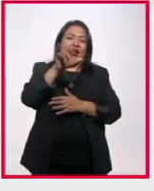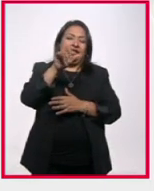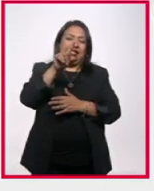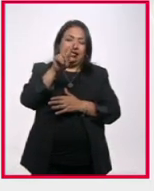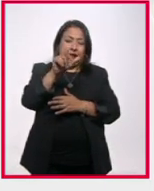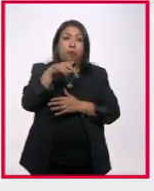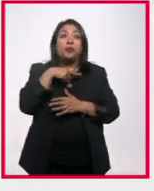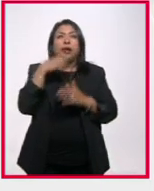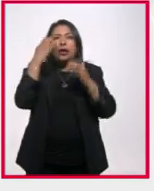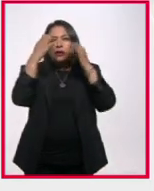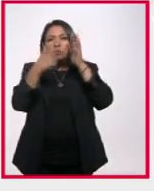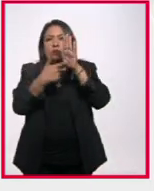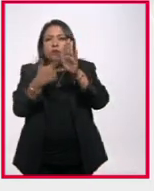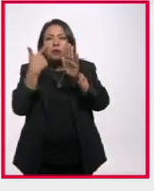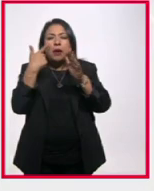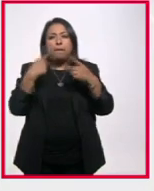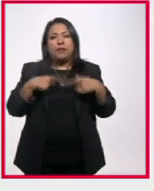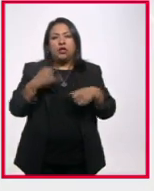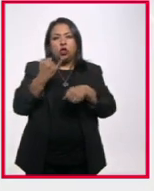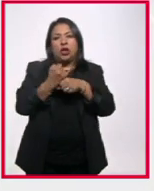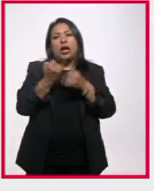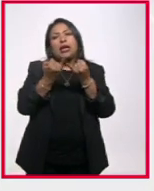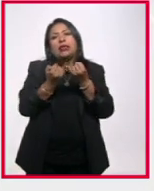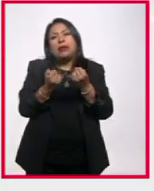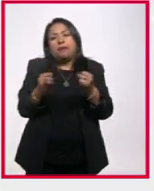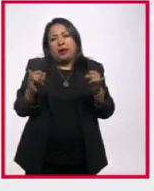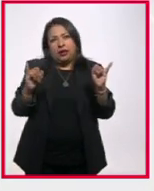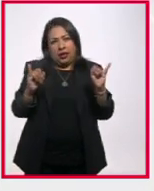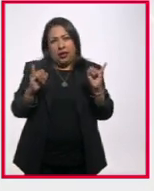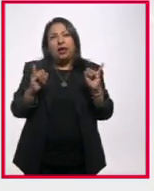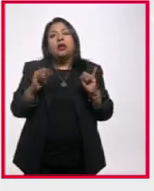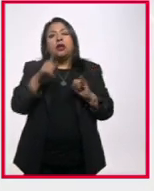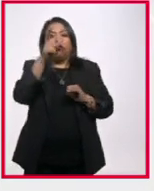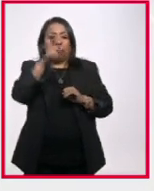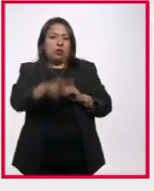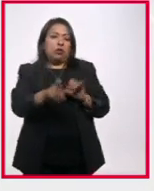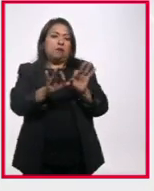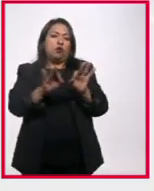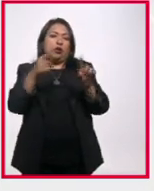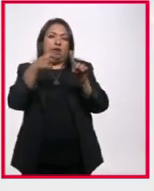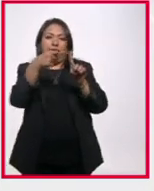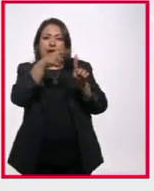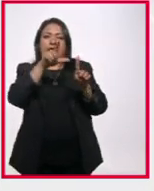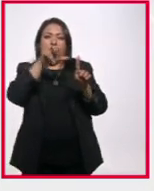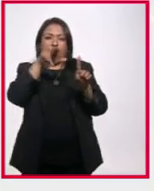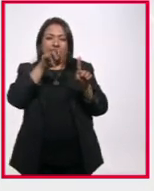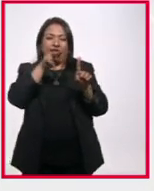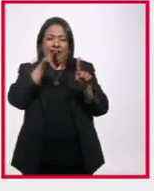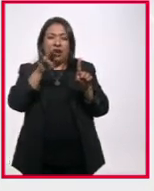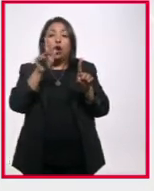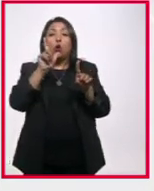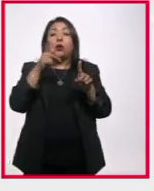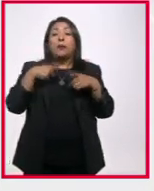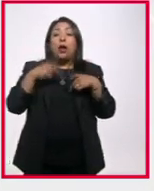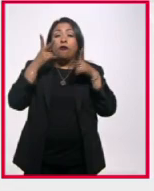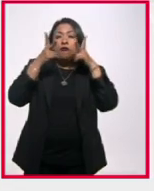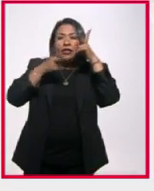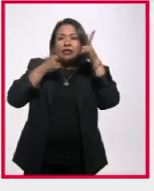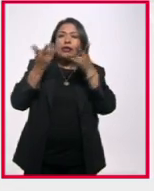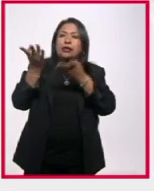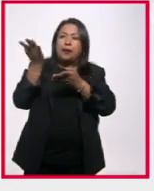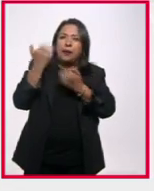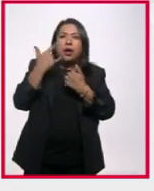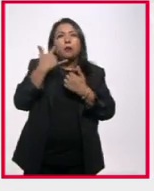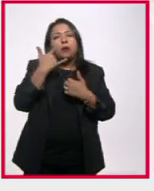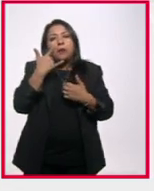exposición muestra personajes del movimiento independentista, como ella como figura clave, de tal forma que el visitante que nos